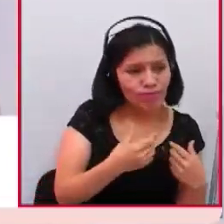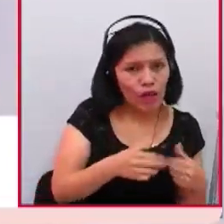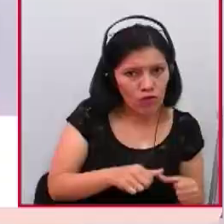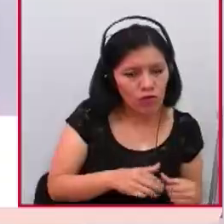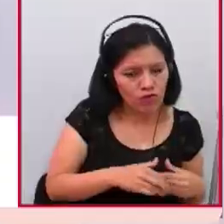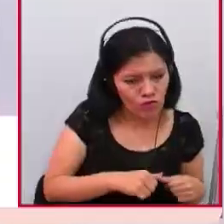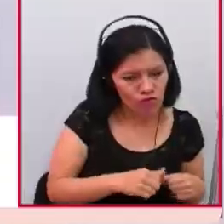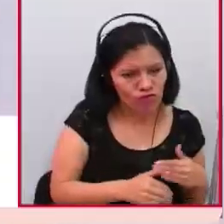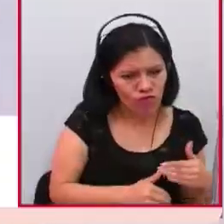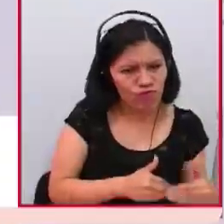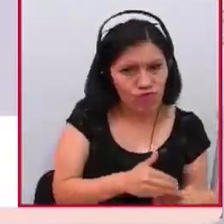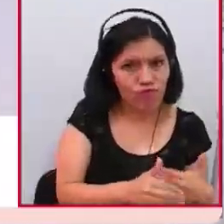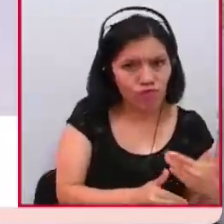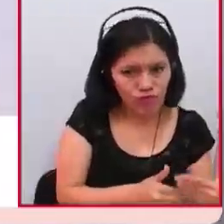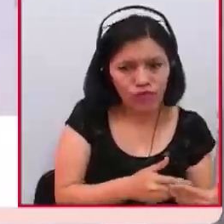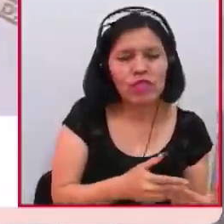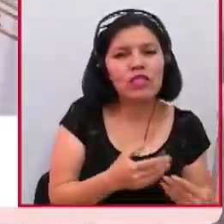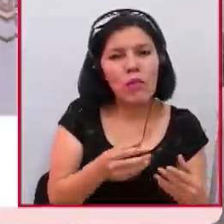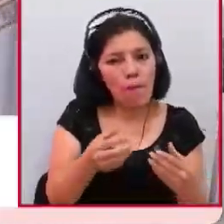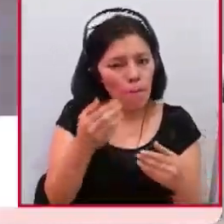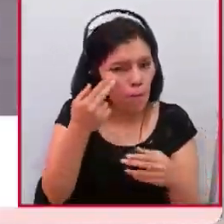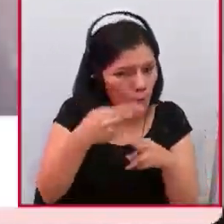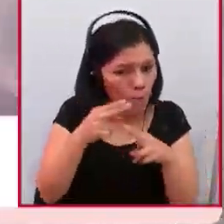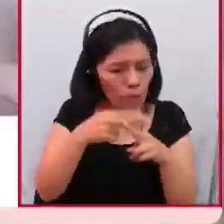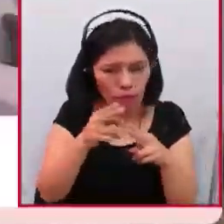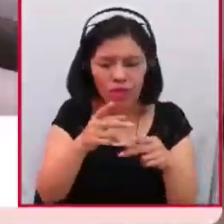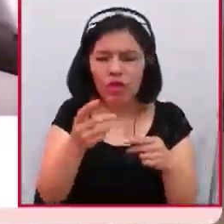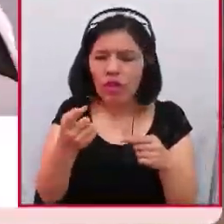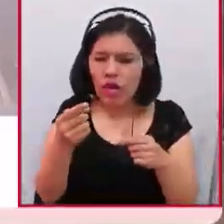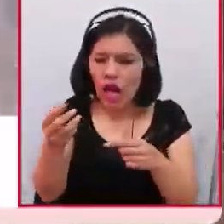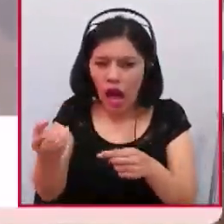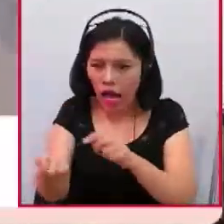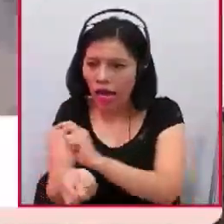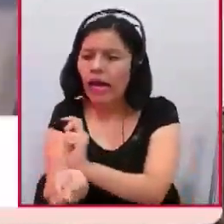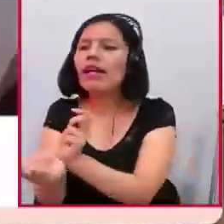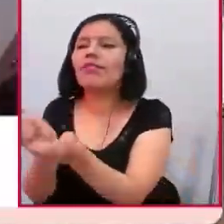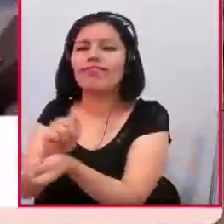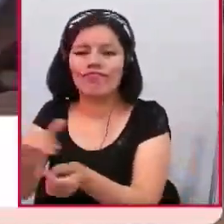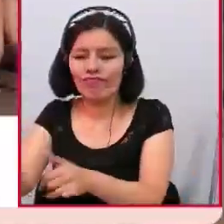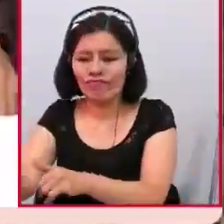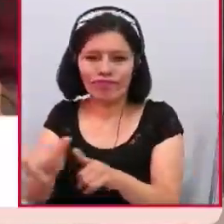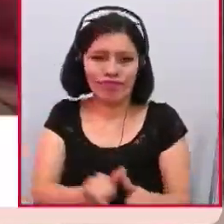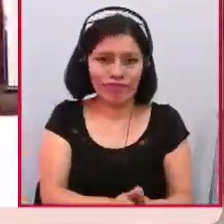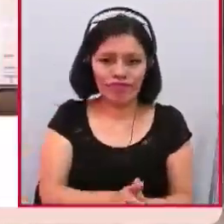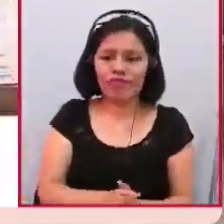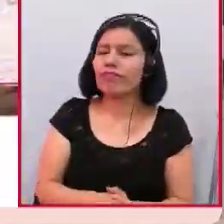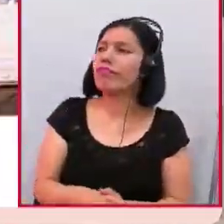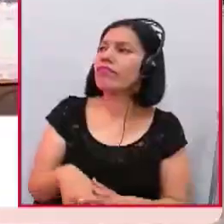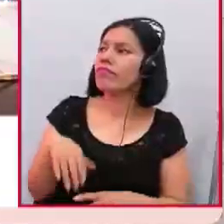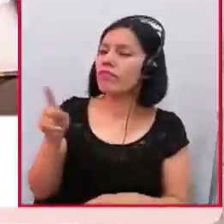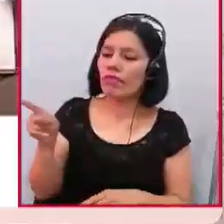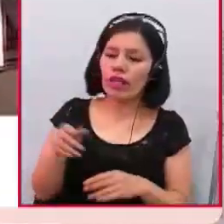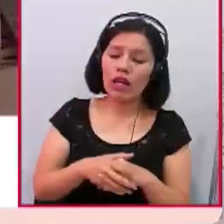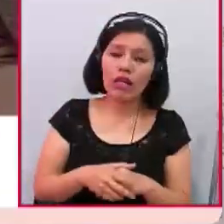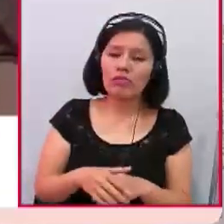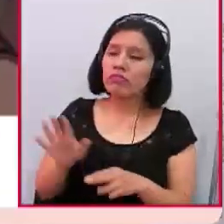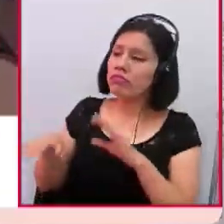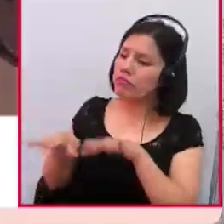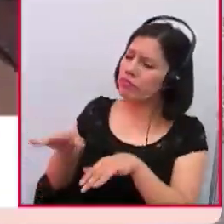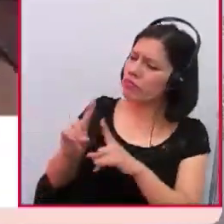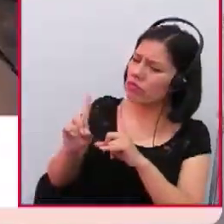Muchas gracias. En los convertidores Pierce Smith, bueno, yo tengo experiencia en La Oroya, he